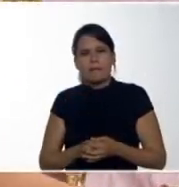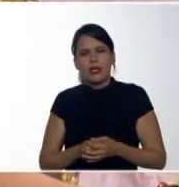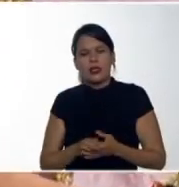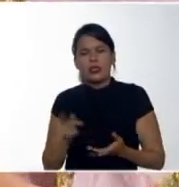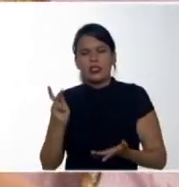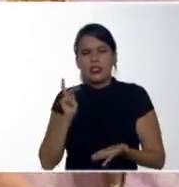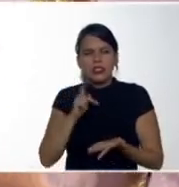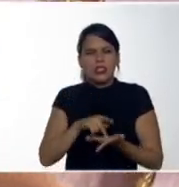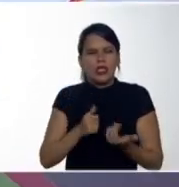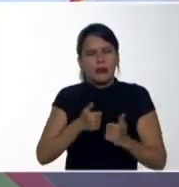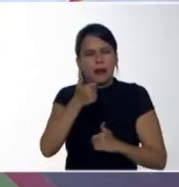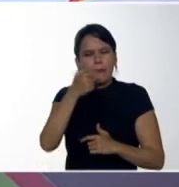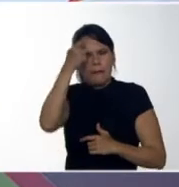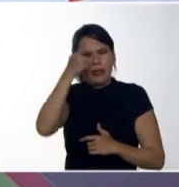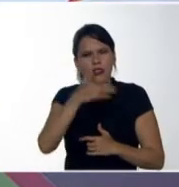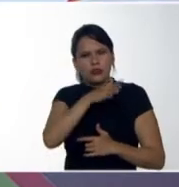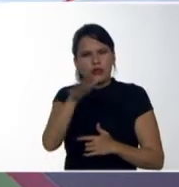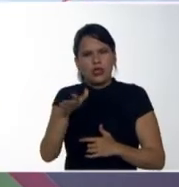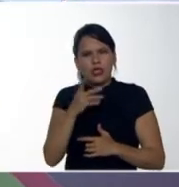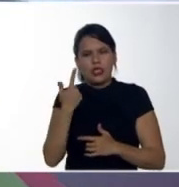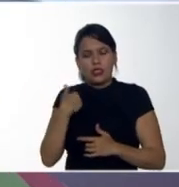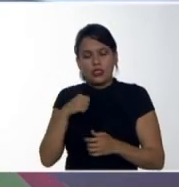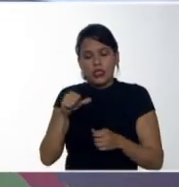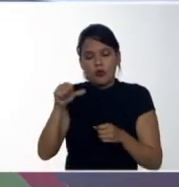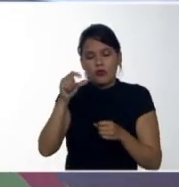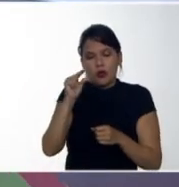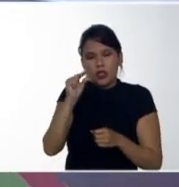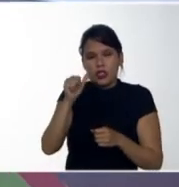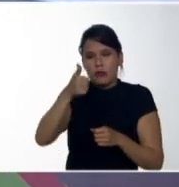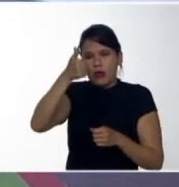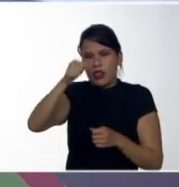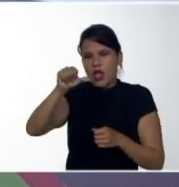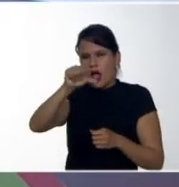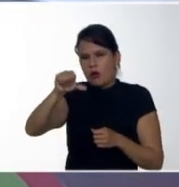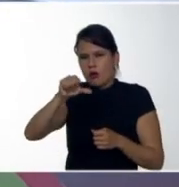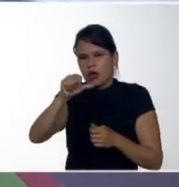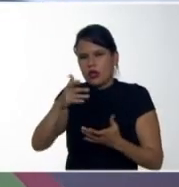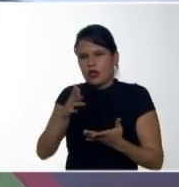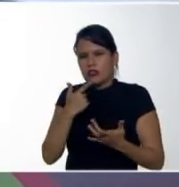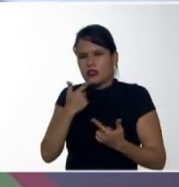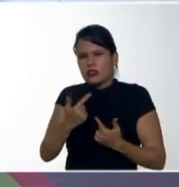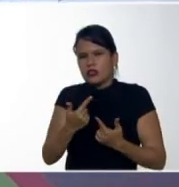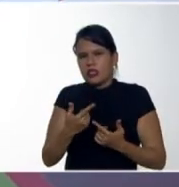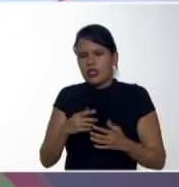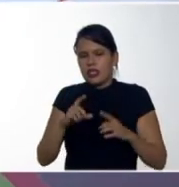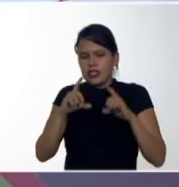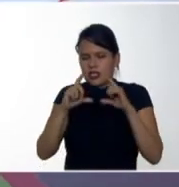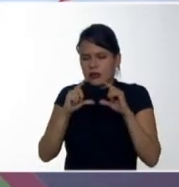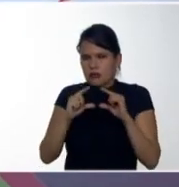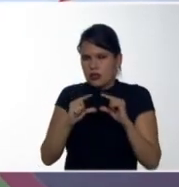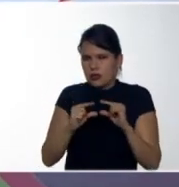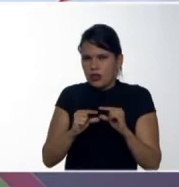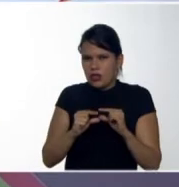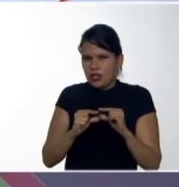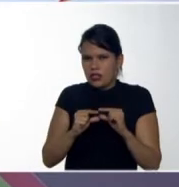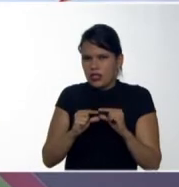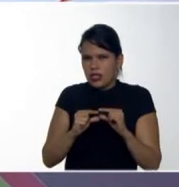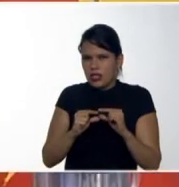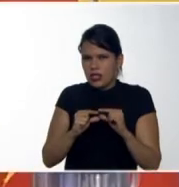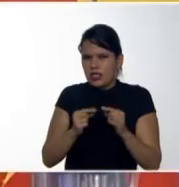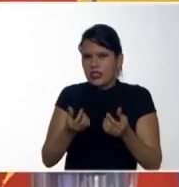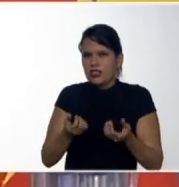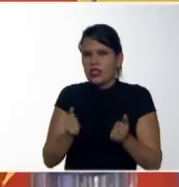más invitados y me toca agregarle un poquito más de agua. Es decir, que disminuyo la cantidad de soluto que